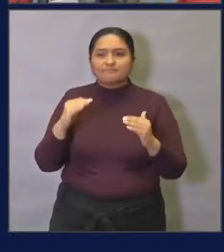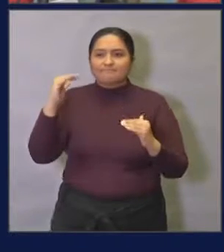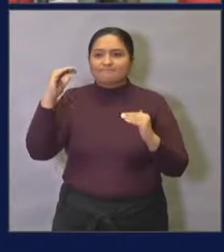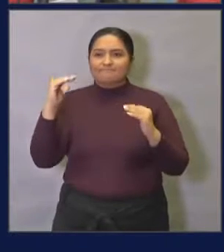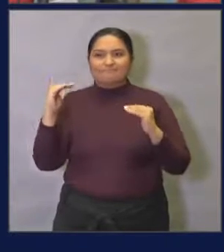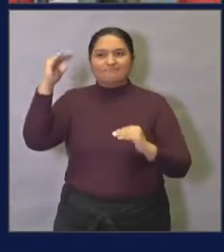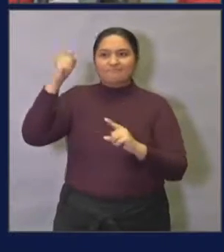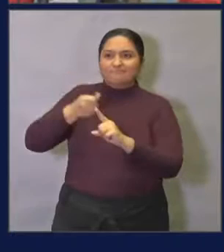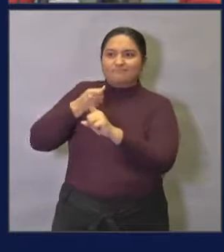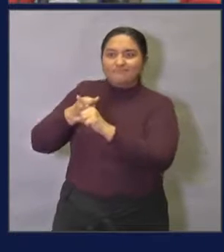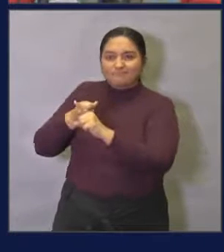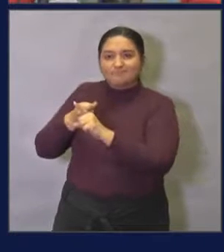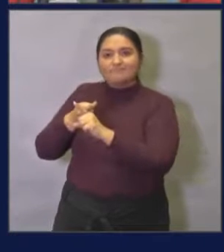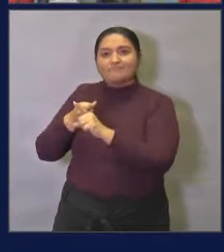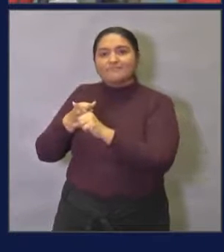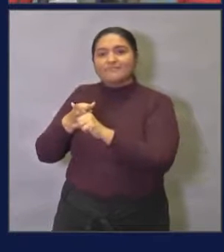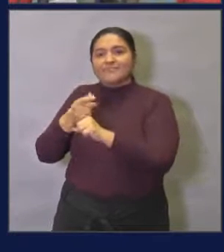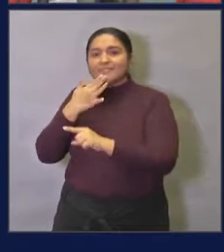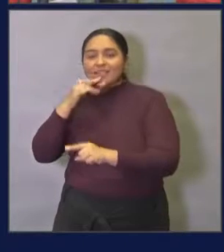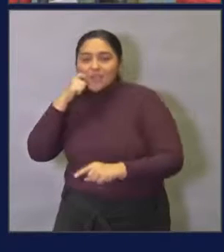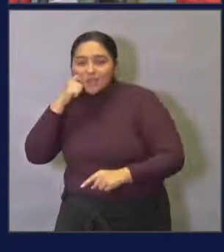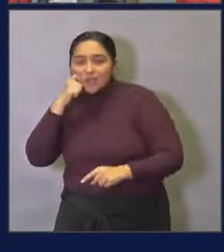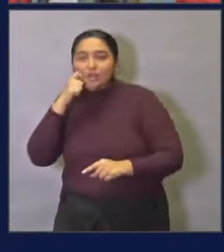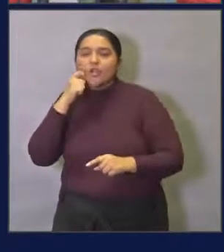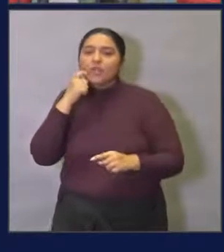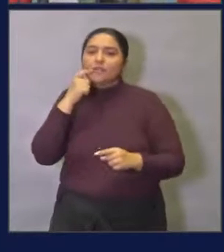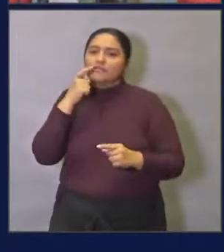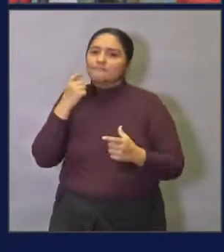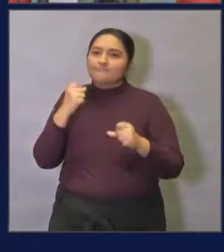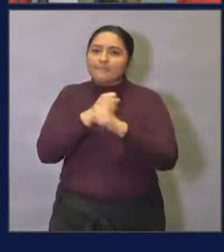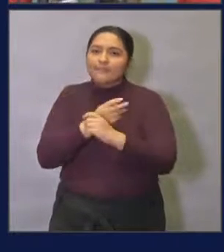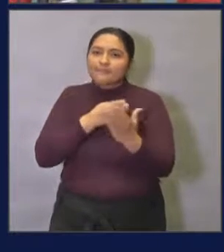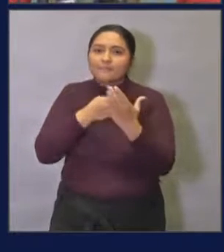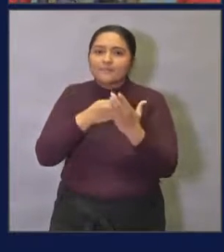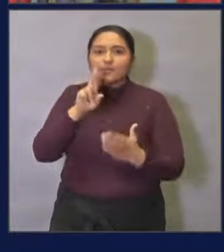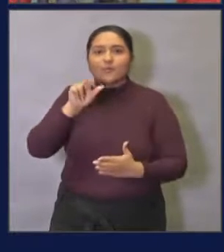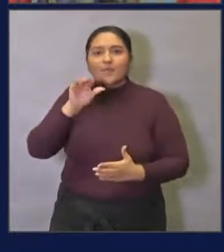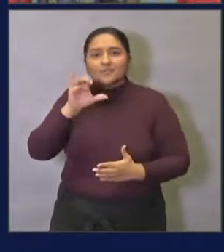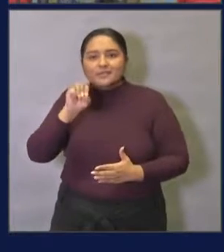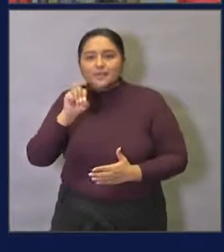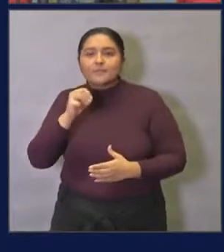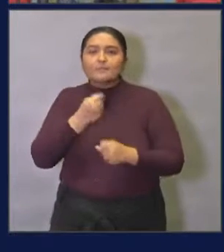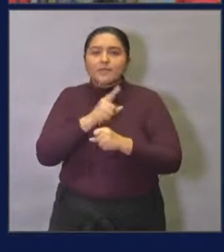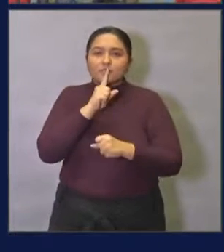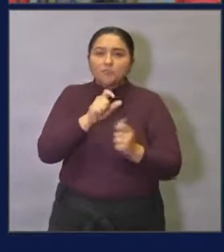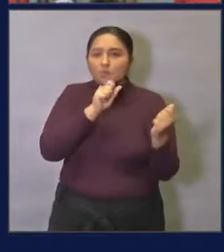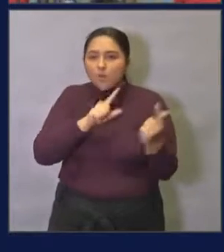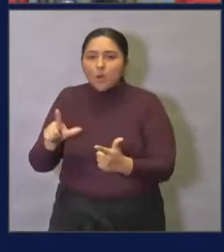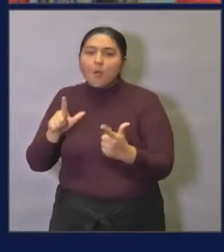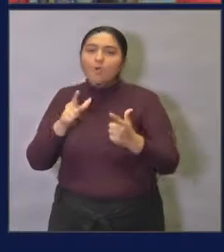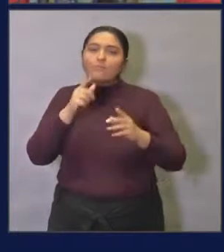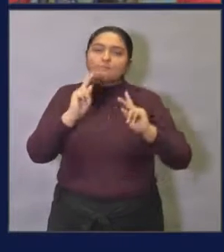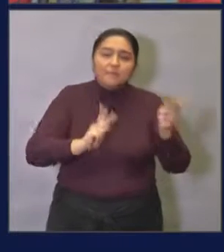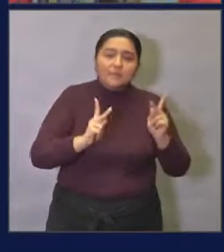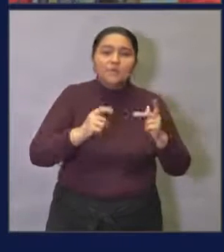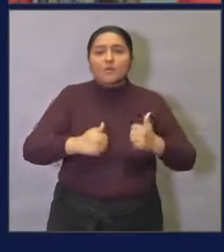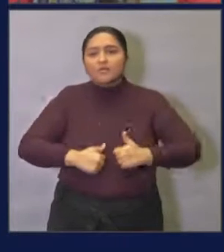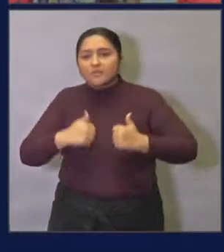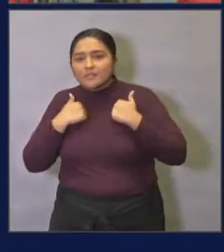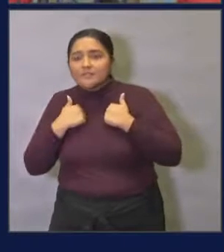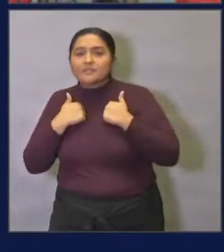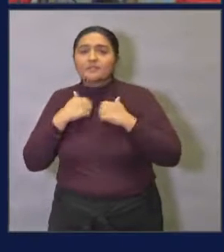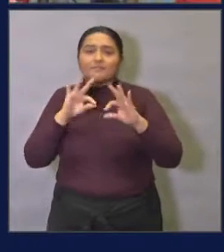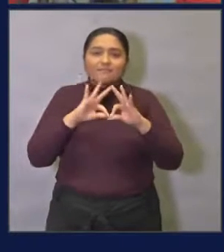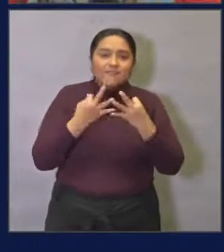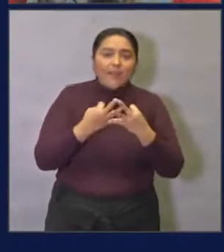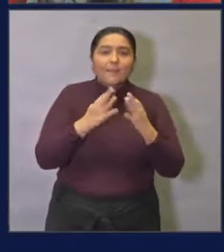luchando contra el racismo y asegurando de que cada individuo, familia y comunidad tenga los recursos necesarios